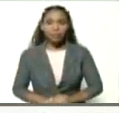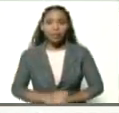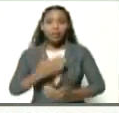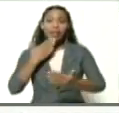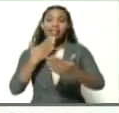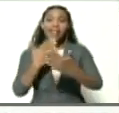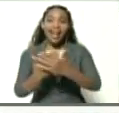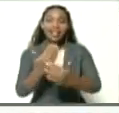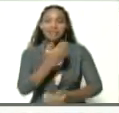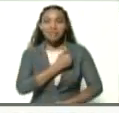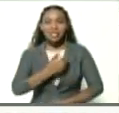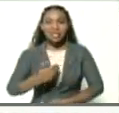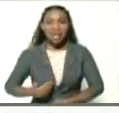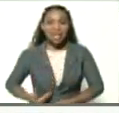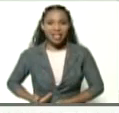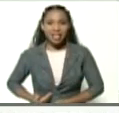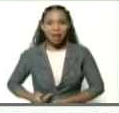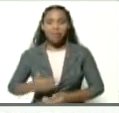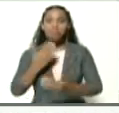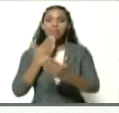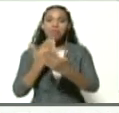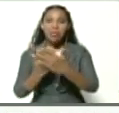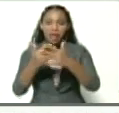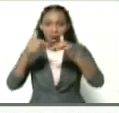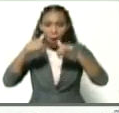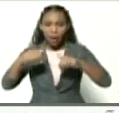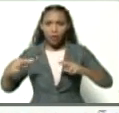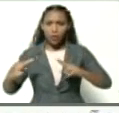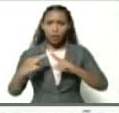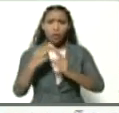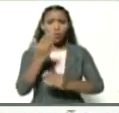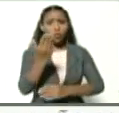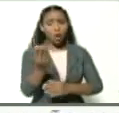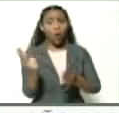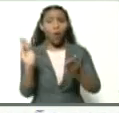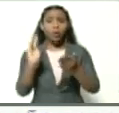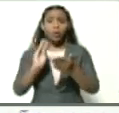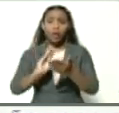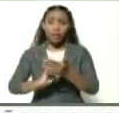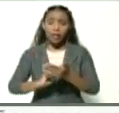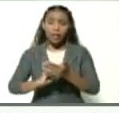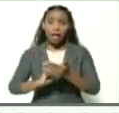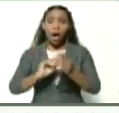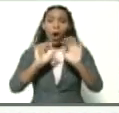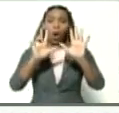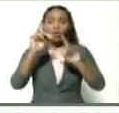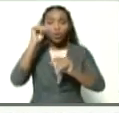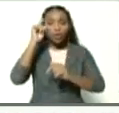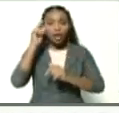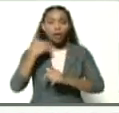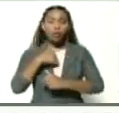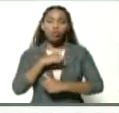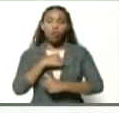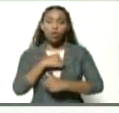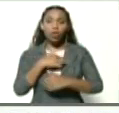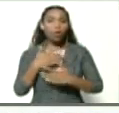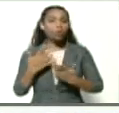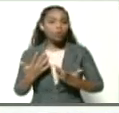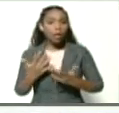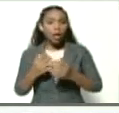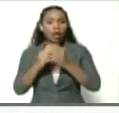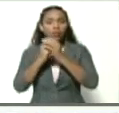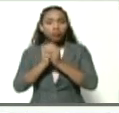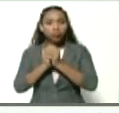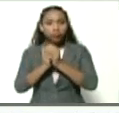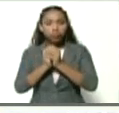Gracias, presidente, por permitirme hoy encontrarme con usted nuevamente. Hace 8 días estábamos meditando